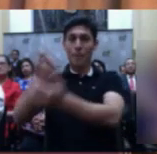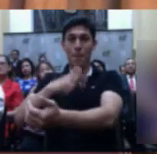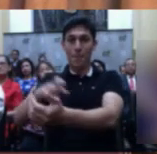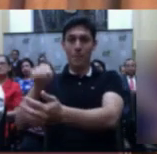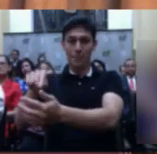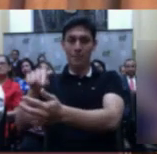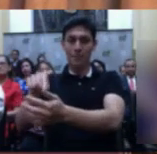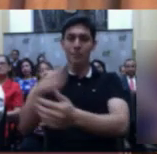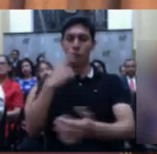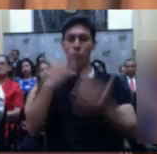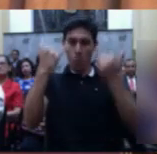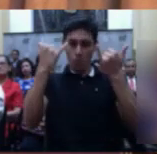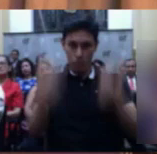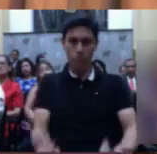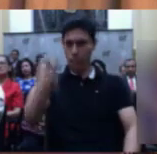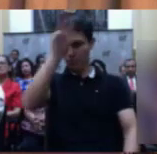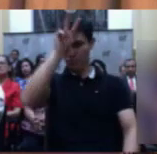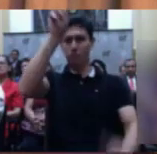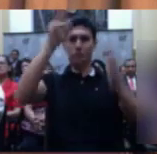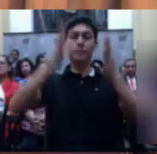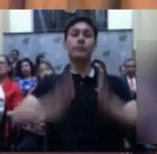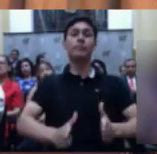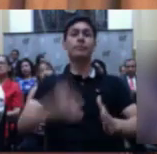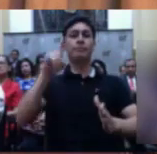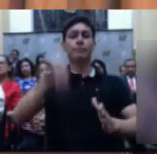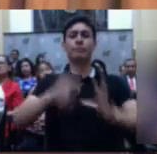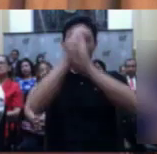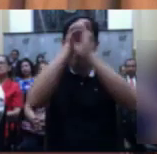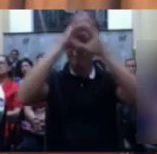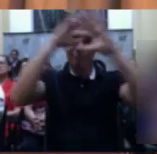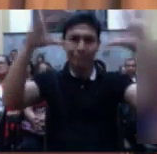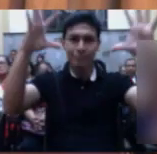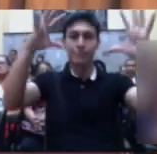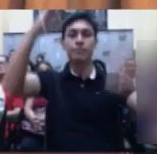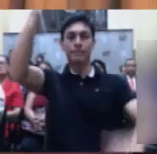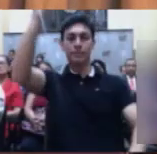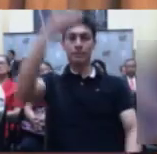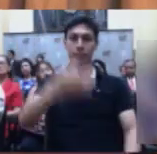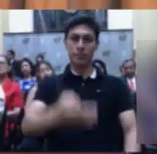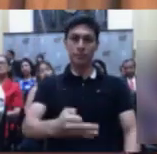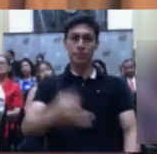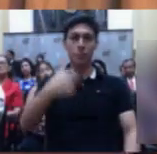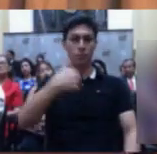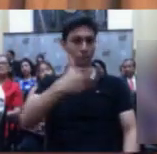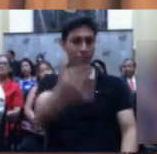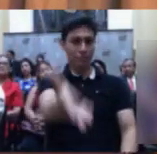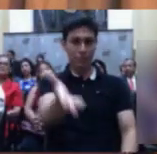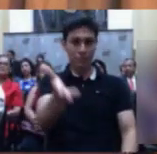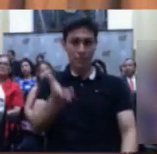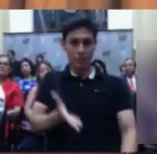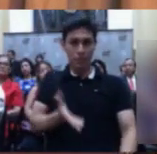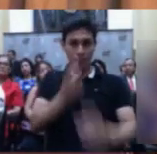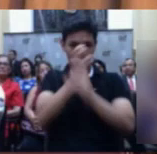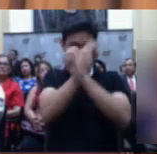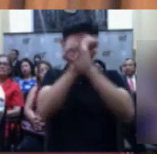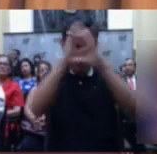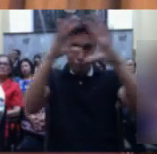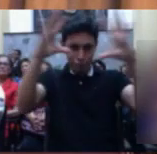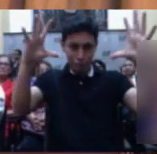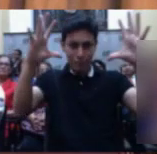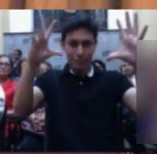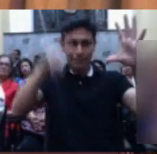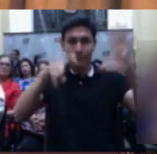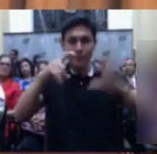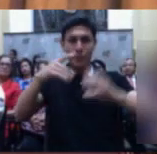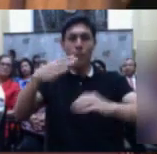peruanos hacer de nuestros sueños una realidad. Invito a soñar para de ahí construir una